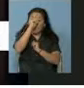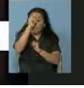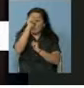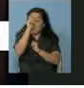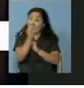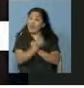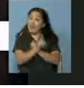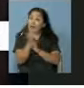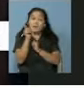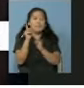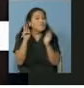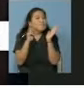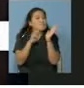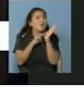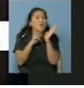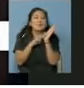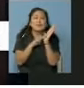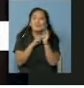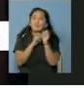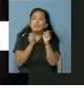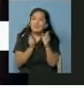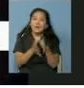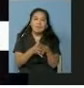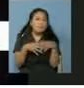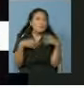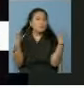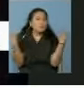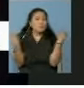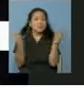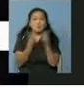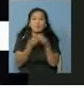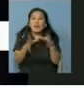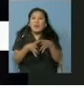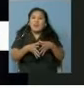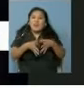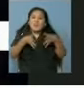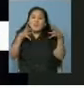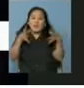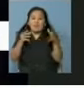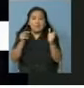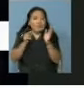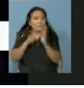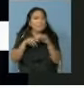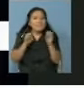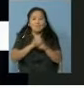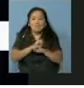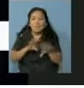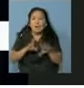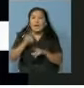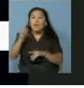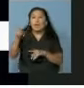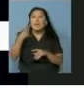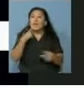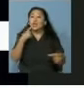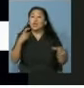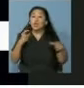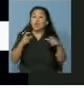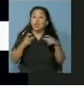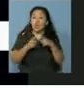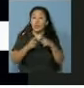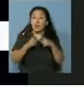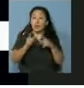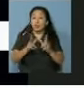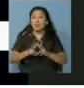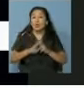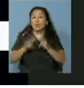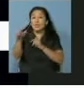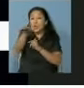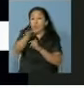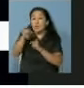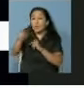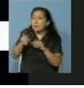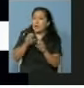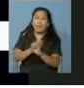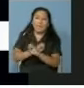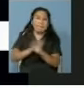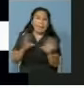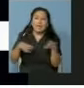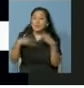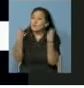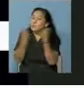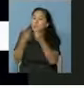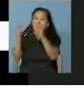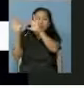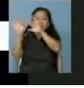hasta el mismo presidente del Consejo Deliberante adelantó que mañana van a declarar la zona de